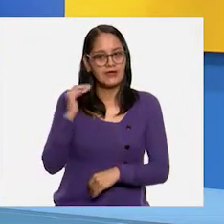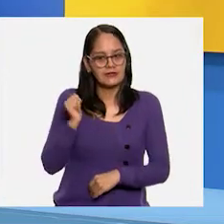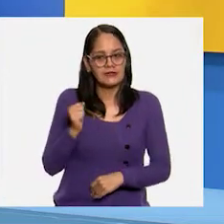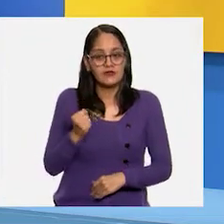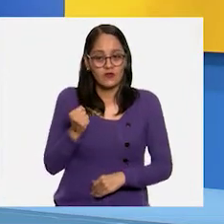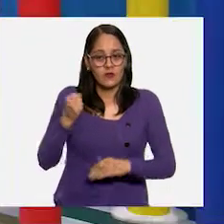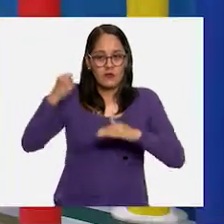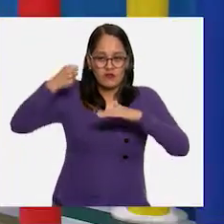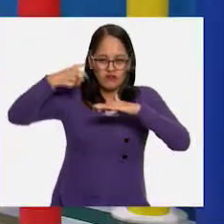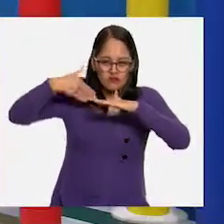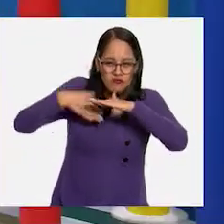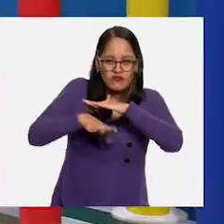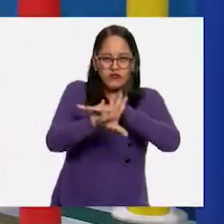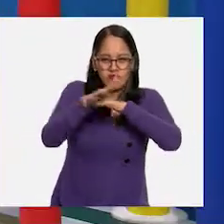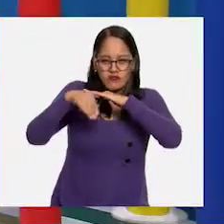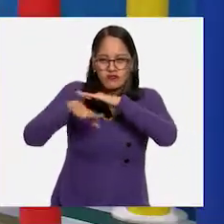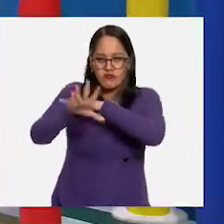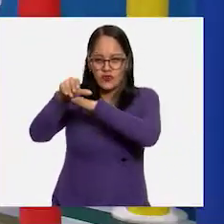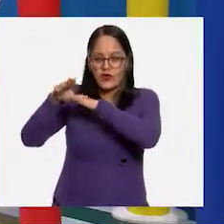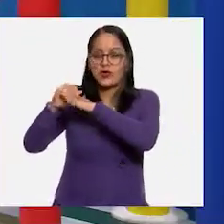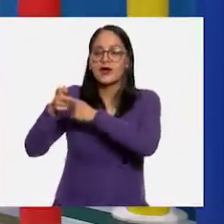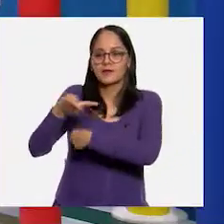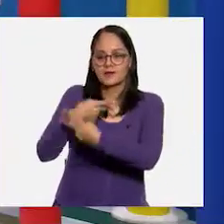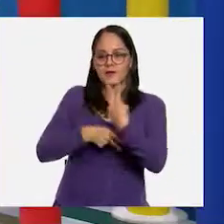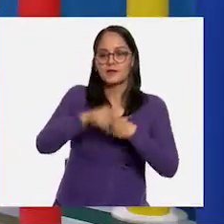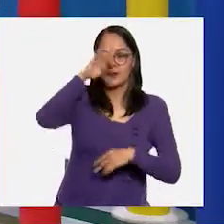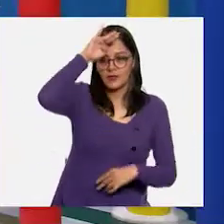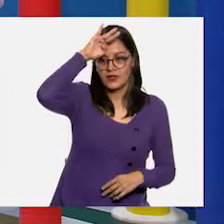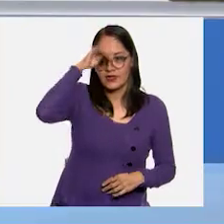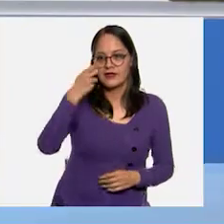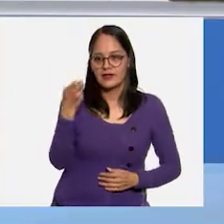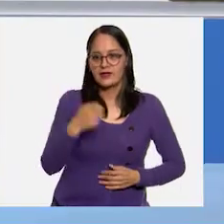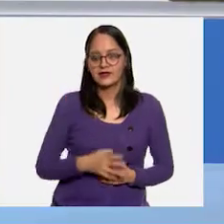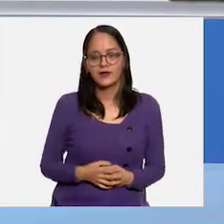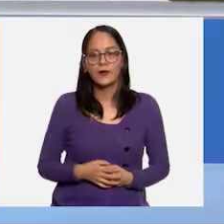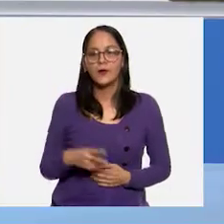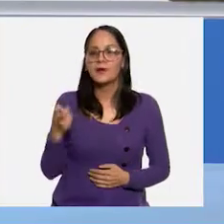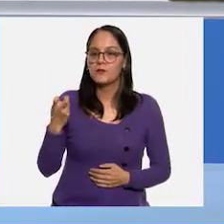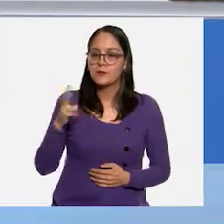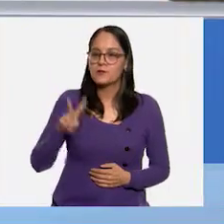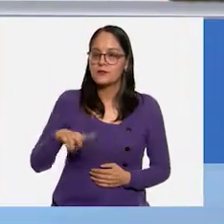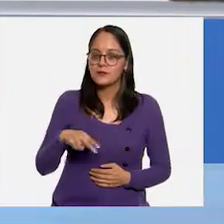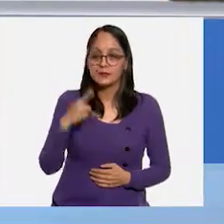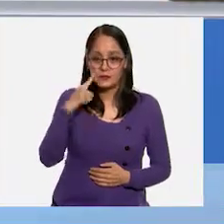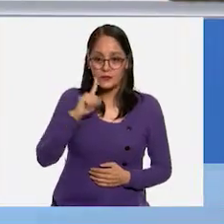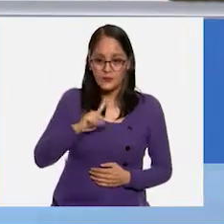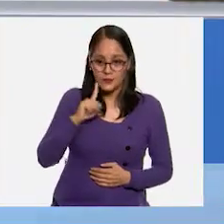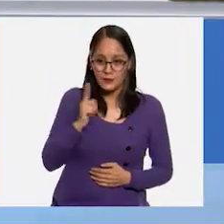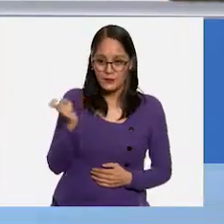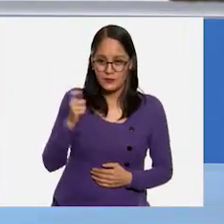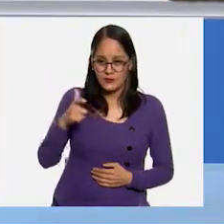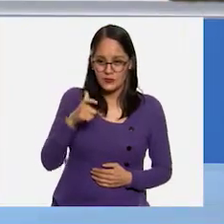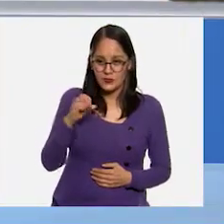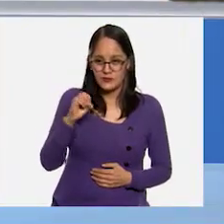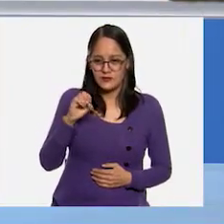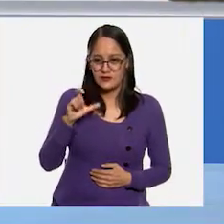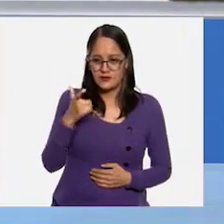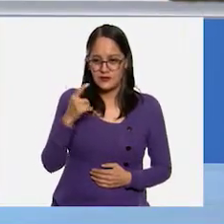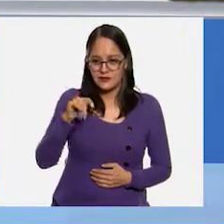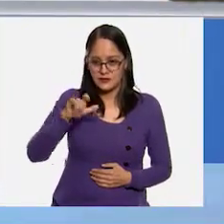tierra adentro. Sí, así es, Larisa, totalmente de acuerdo. Xochitl nos dijo que en 2020, o